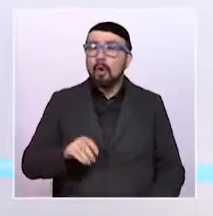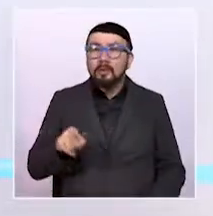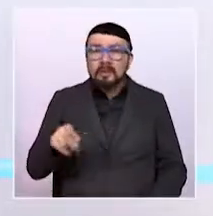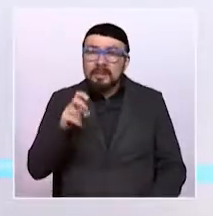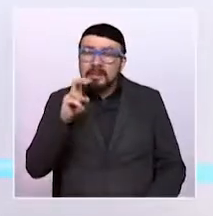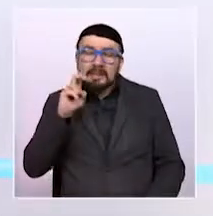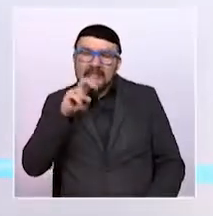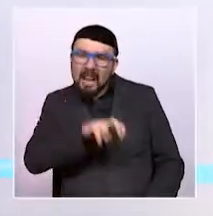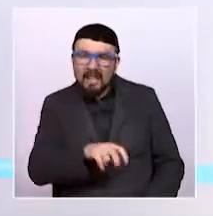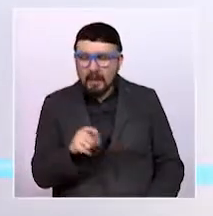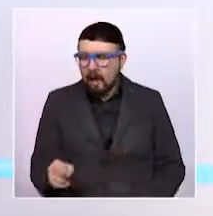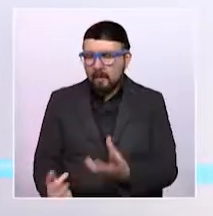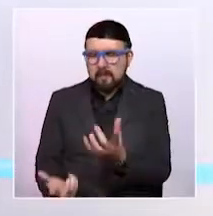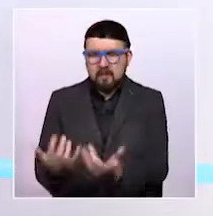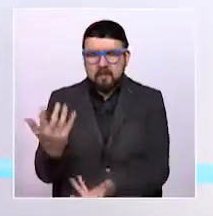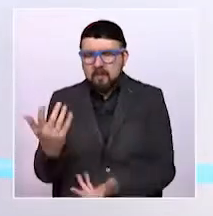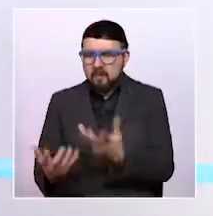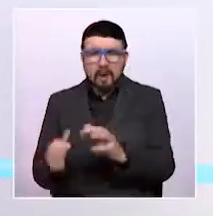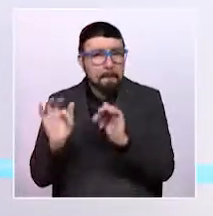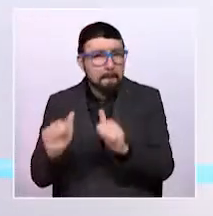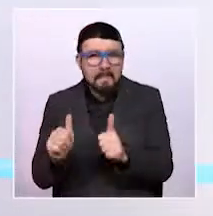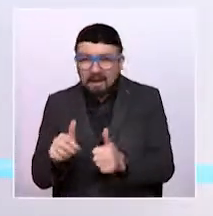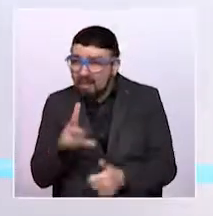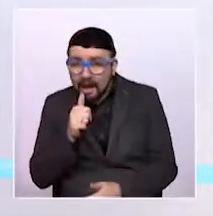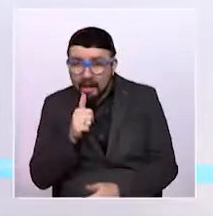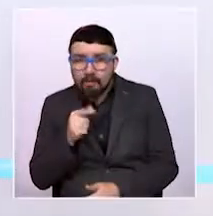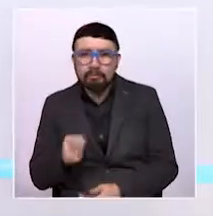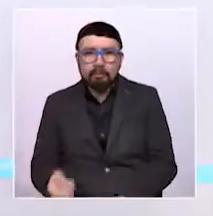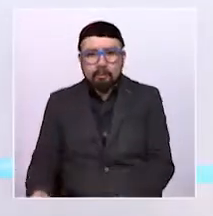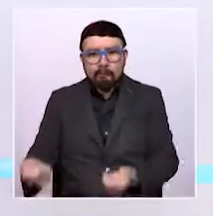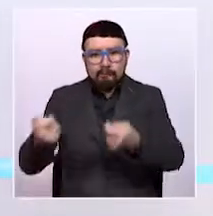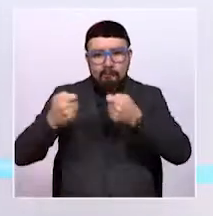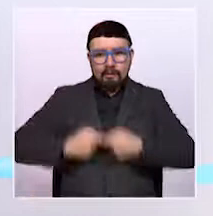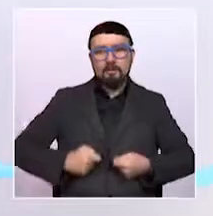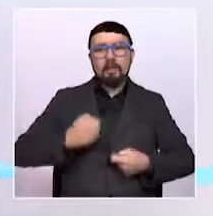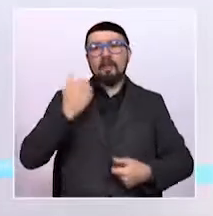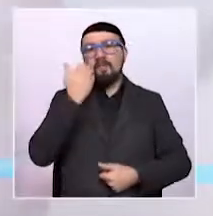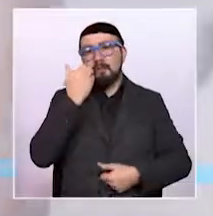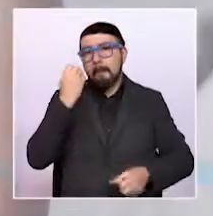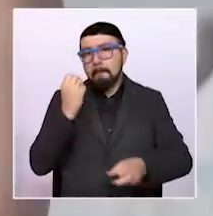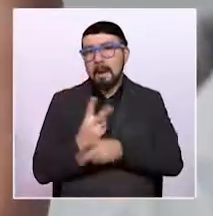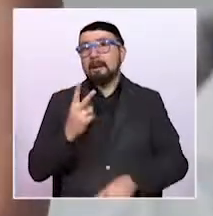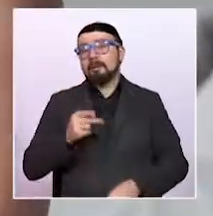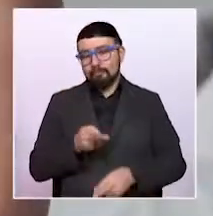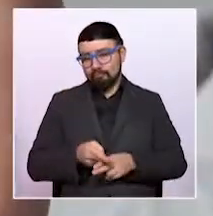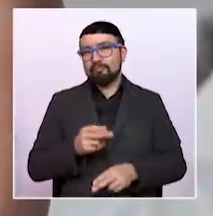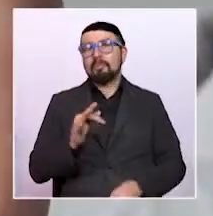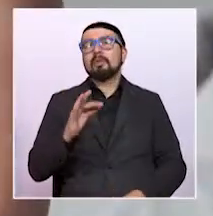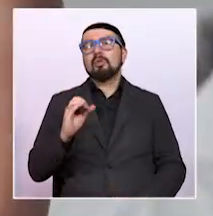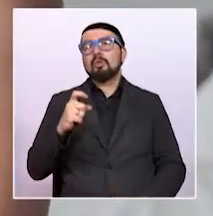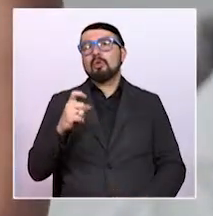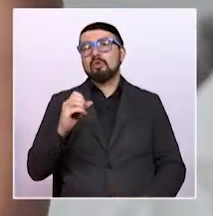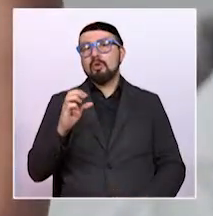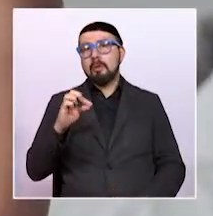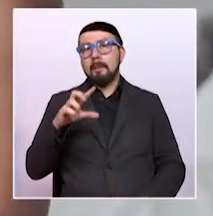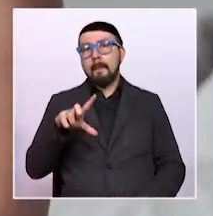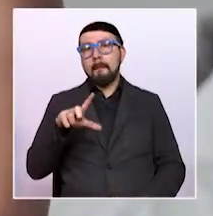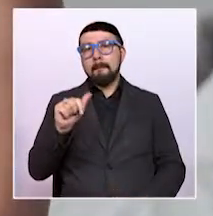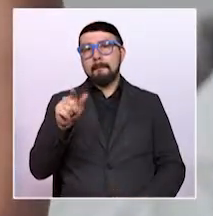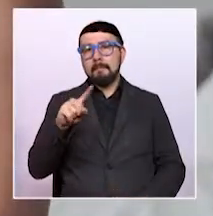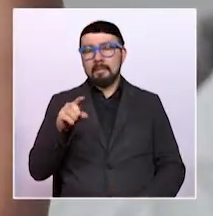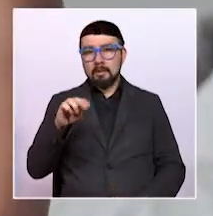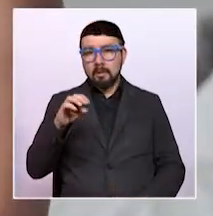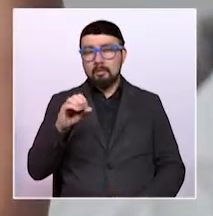y no la frita no no la hacen como deberían hacerla y eso tiene más factor de riesgo entonces para prevenir esto y finalmente el tercer